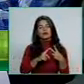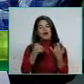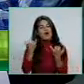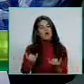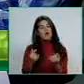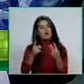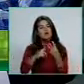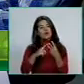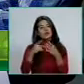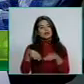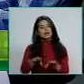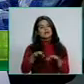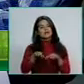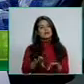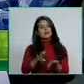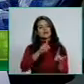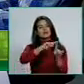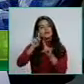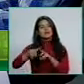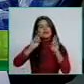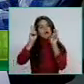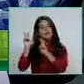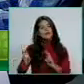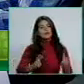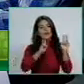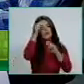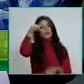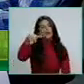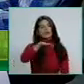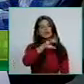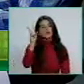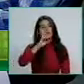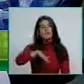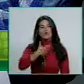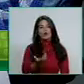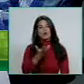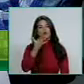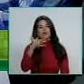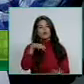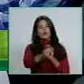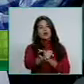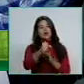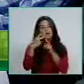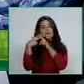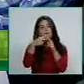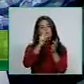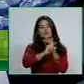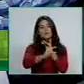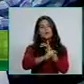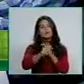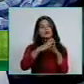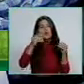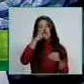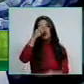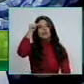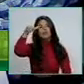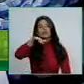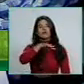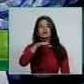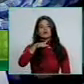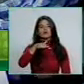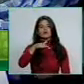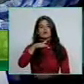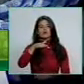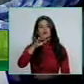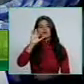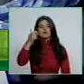ahora textiles, diferentes ámbitos que el pueblo venezolano puede entonces adquirir microcréditos a través del Banco del Pueblo Soberano. ¿Cuáles serían